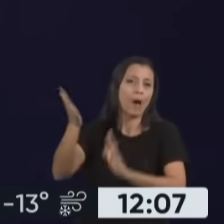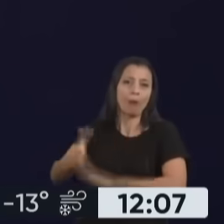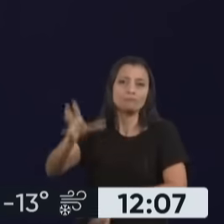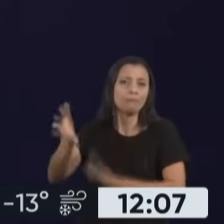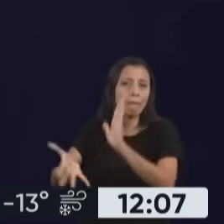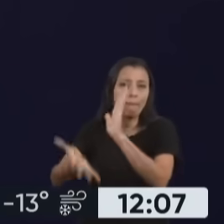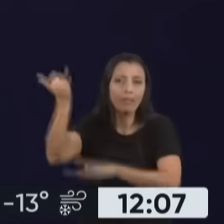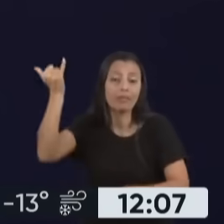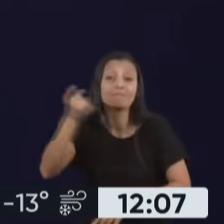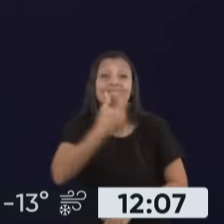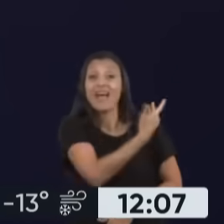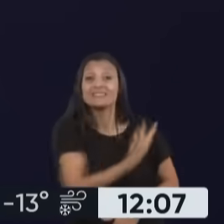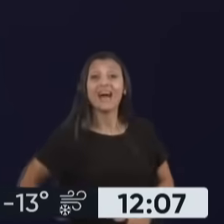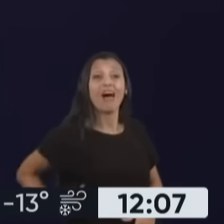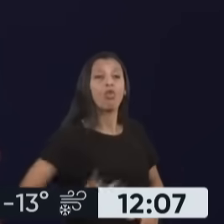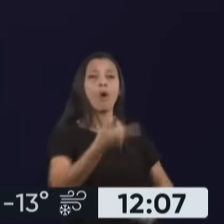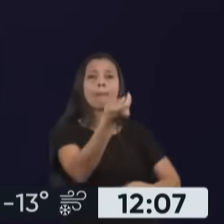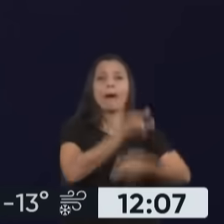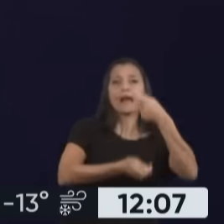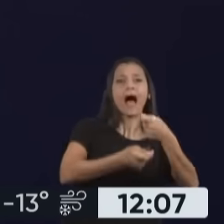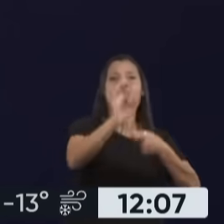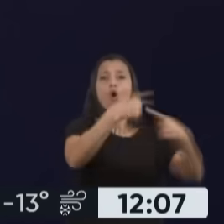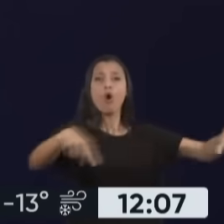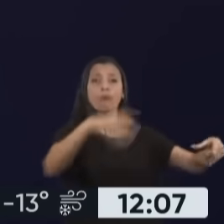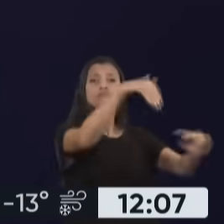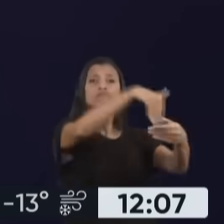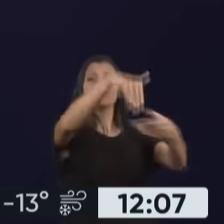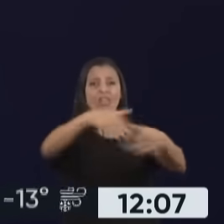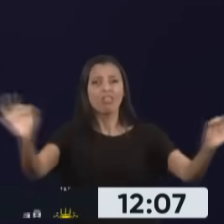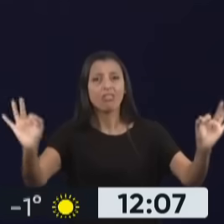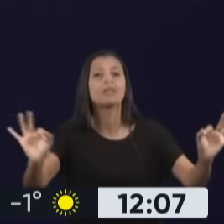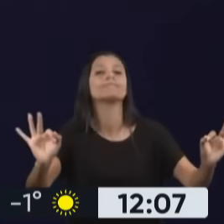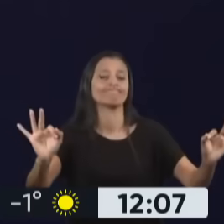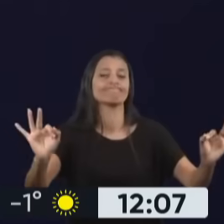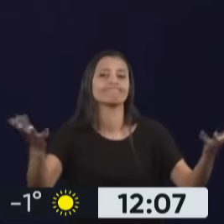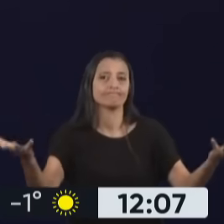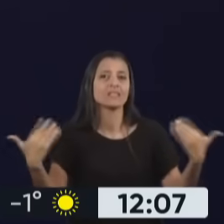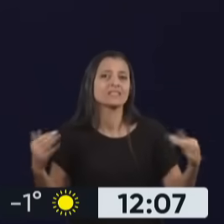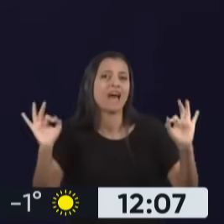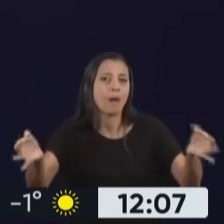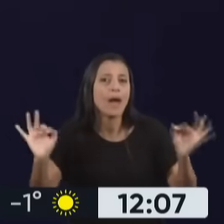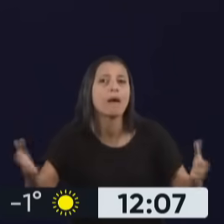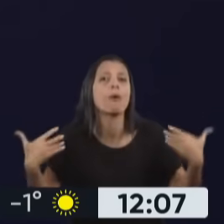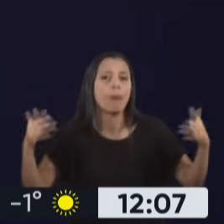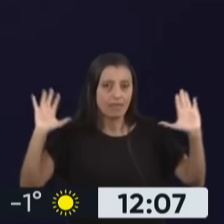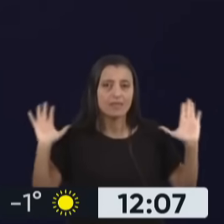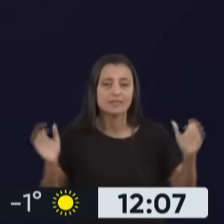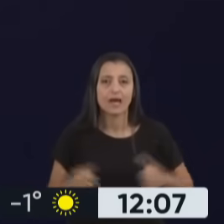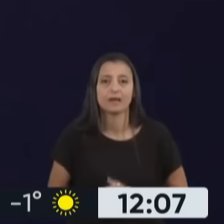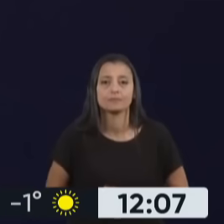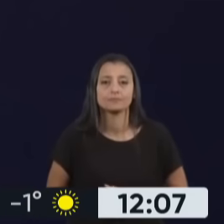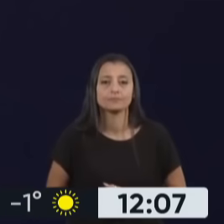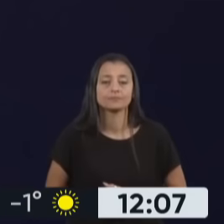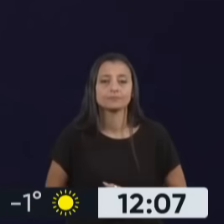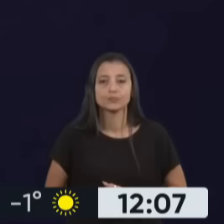uno no intervenga en un mercado que efectivamente es libre y dentro de estas bandas que efectivamente entre las